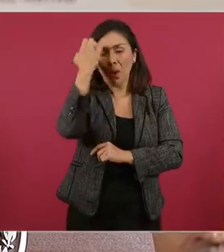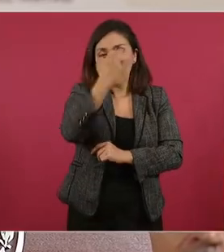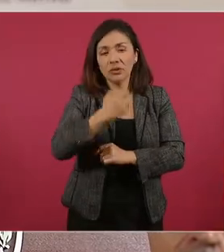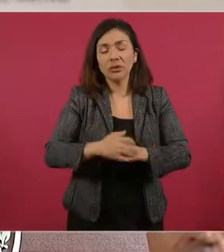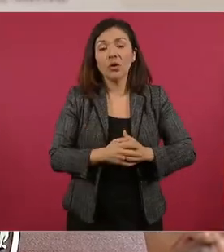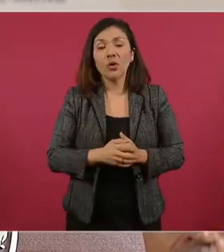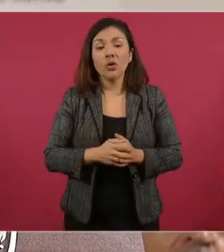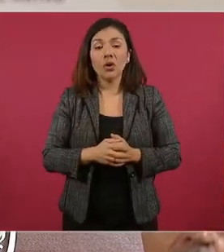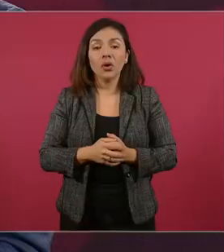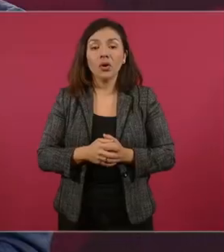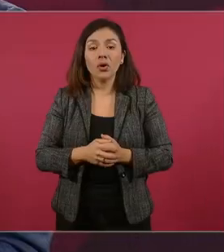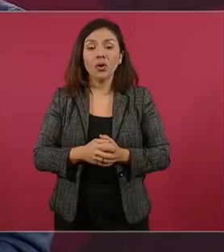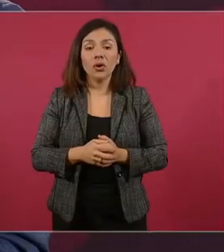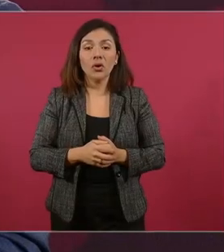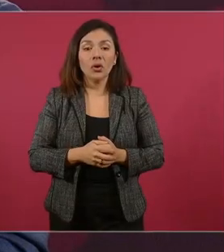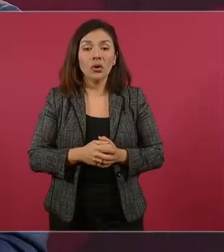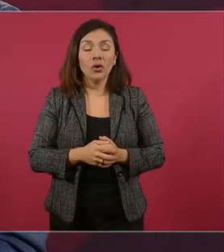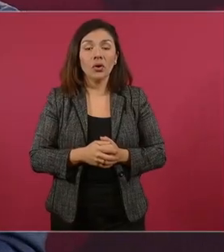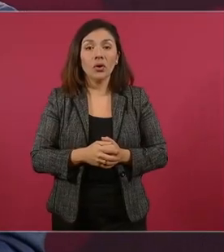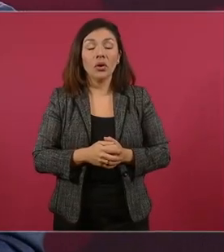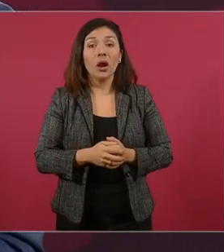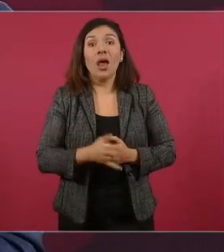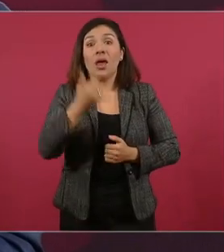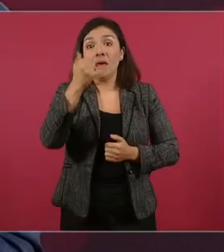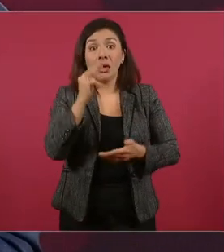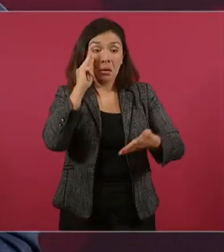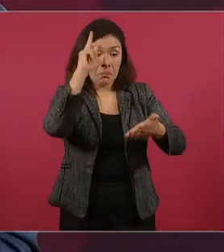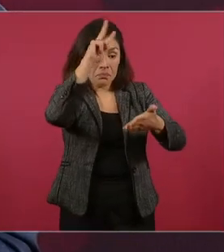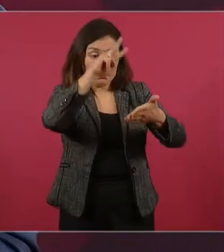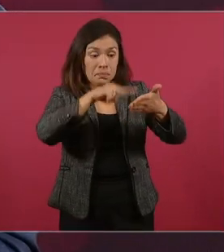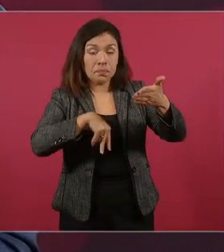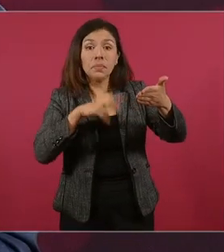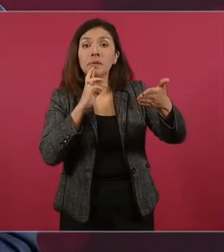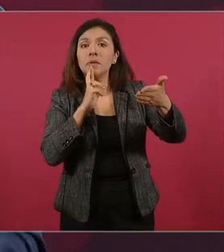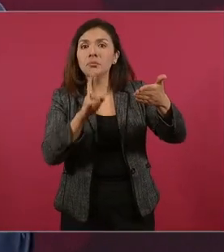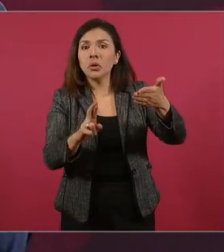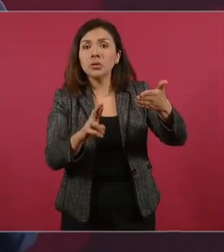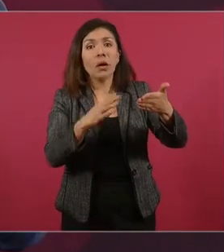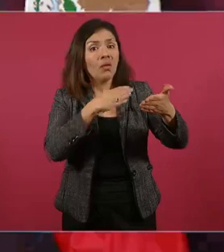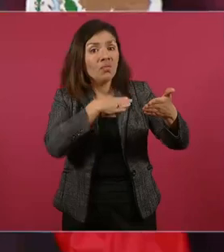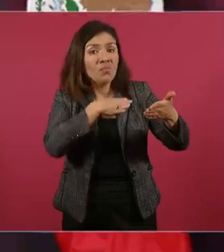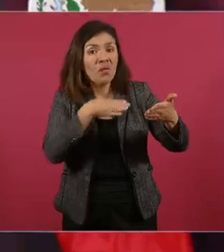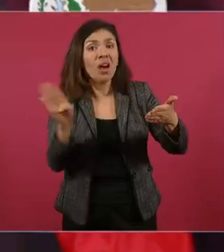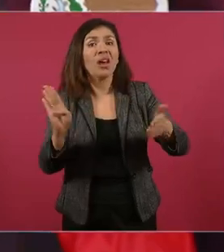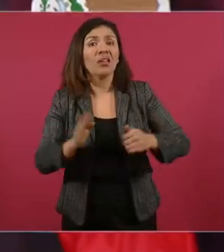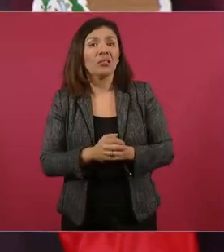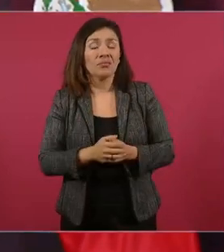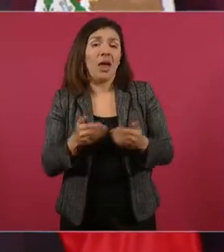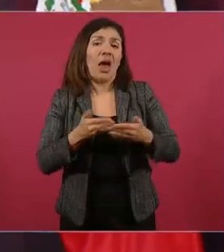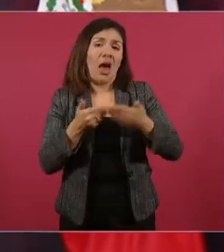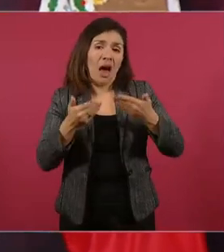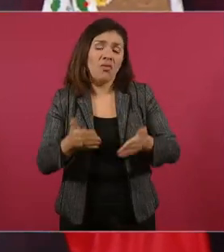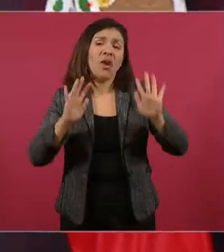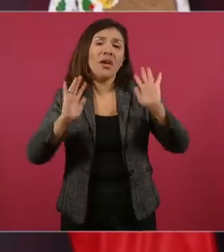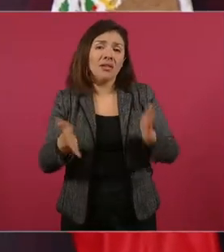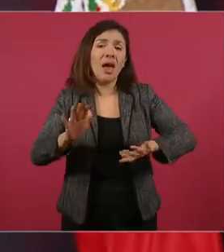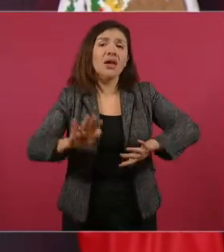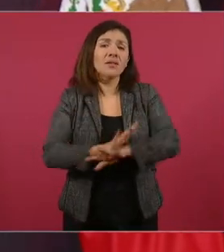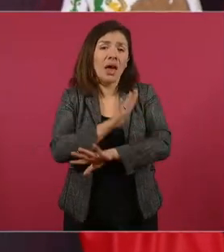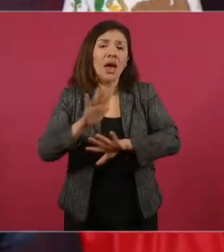y es bueno el resultado. O sea, se está mejorando el sistema de